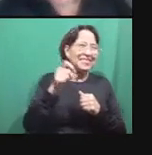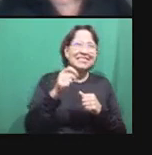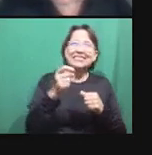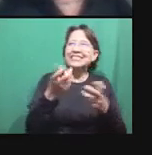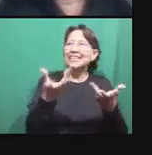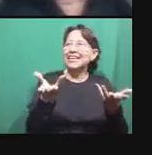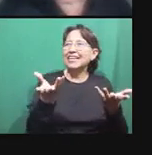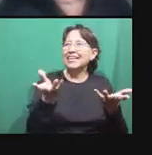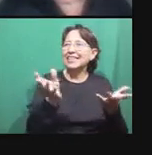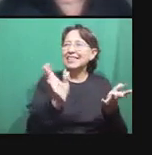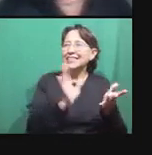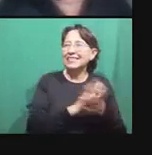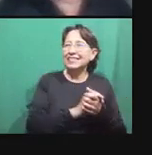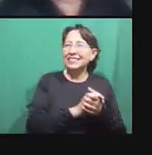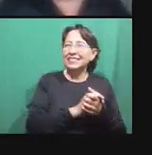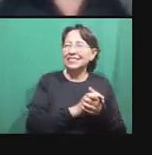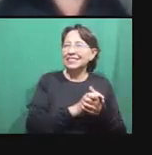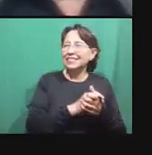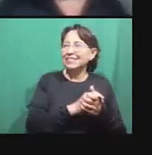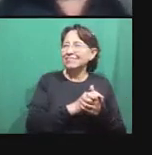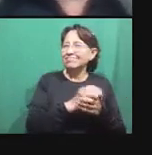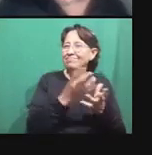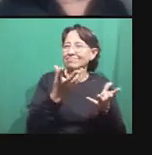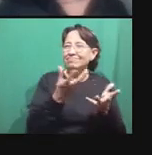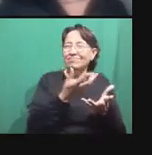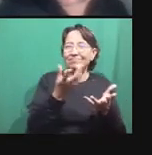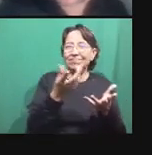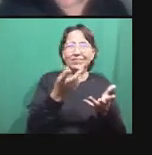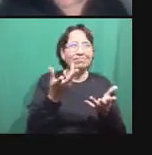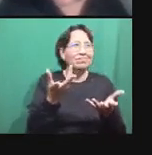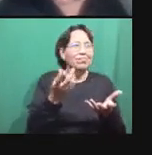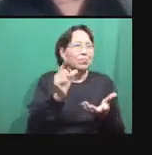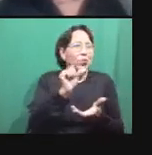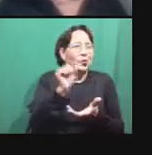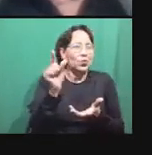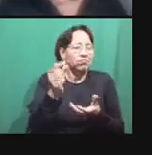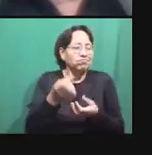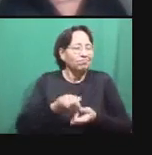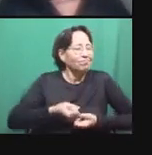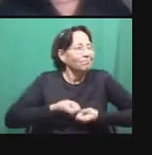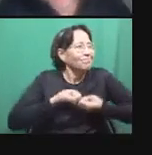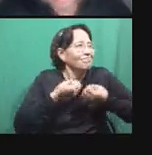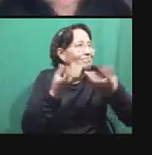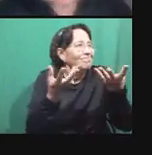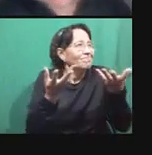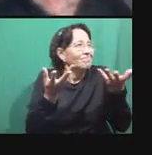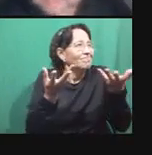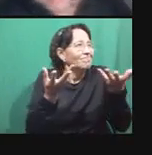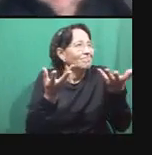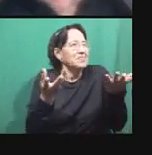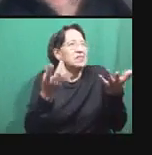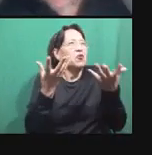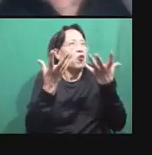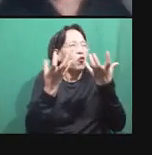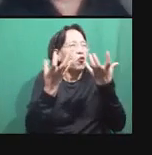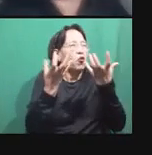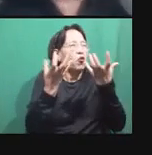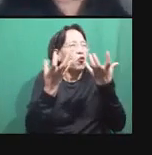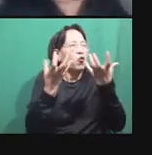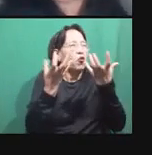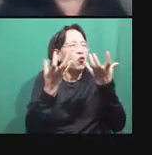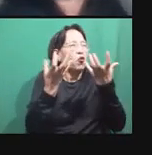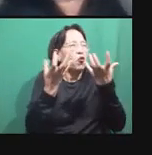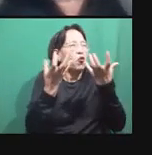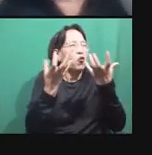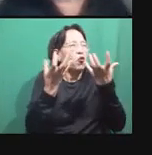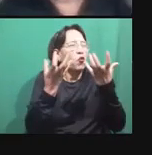de aquello que realmente se quiera enunciar, aquello que se quiera dialogar, romper, desarticular